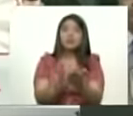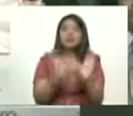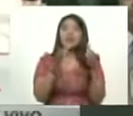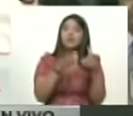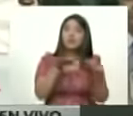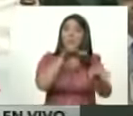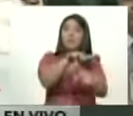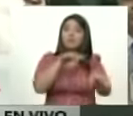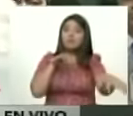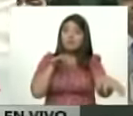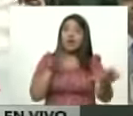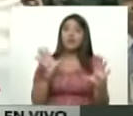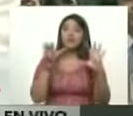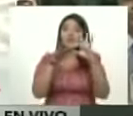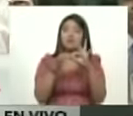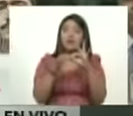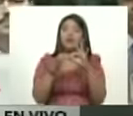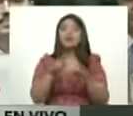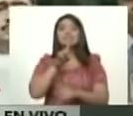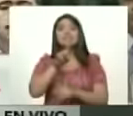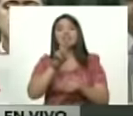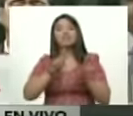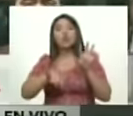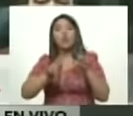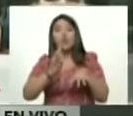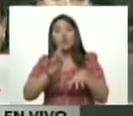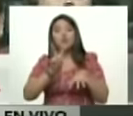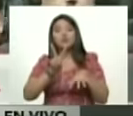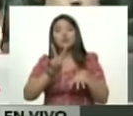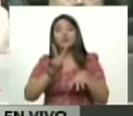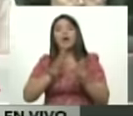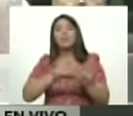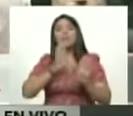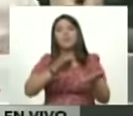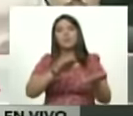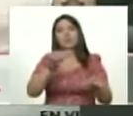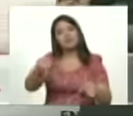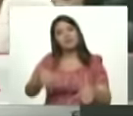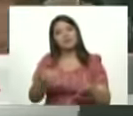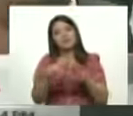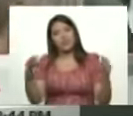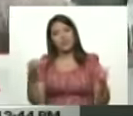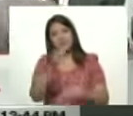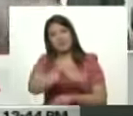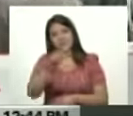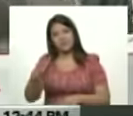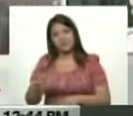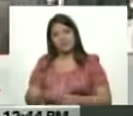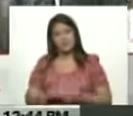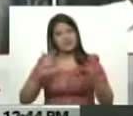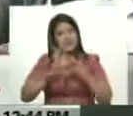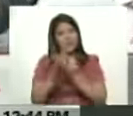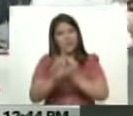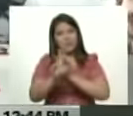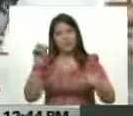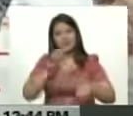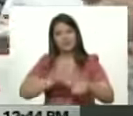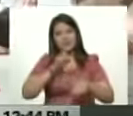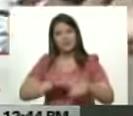bancada mayoritaria de la unidad de los 112 diputados. Tiempo. A favor de estos distinguidos hermanos. Tiempo.